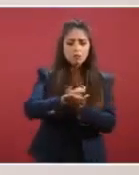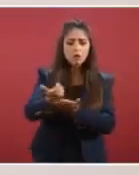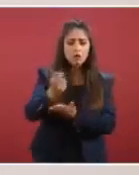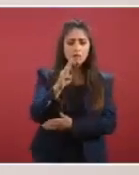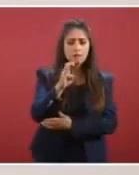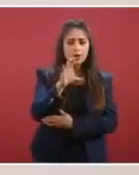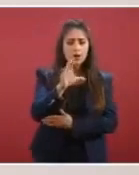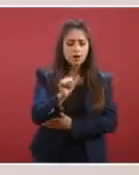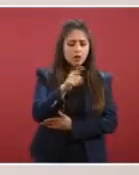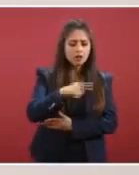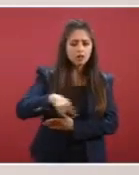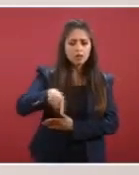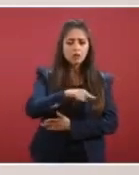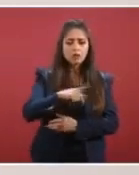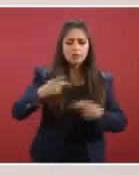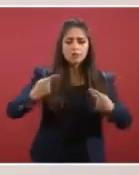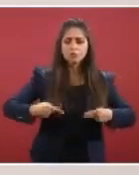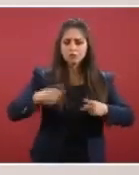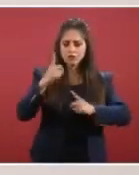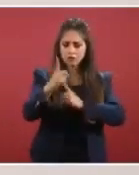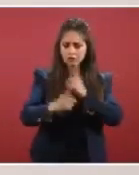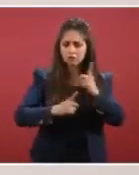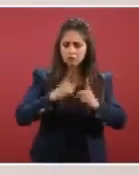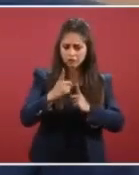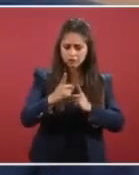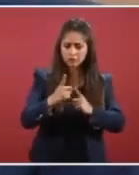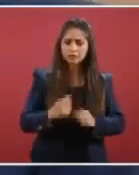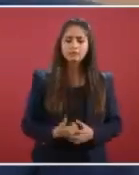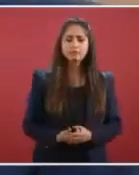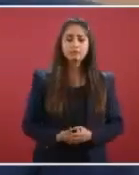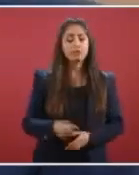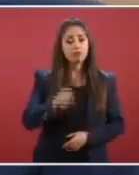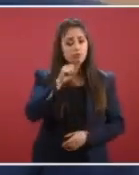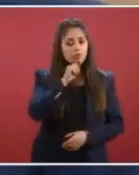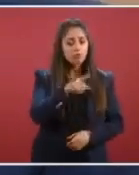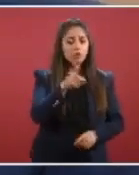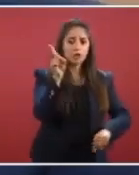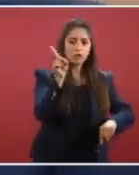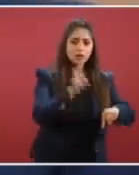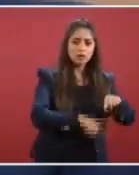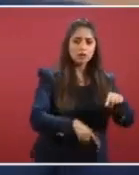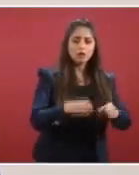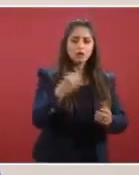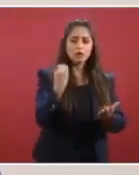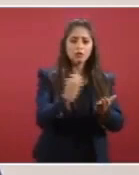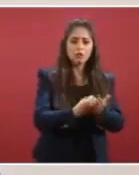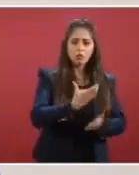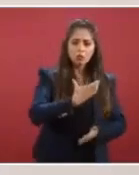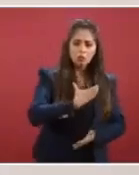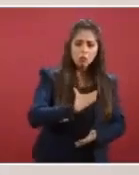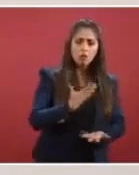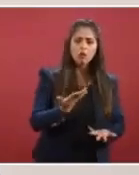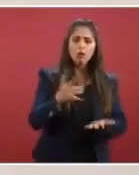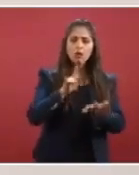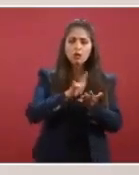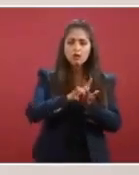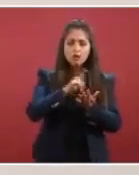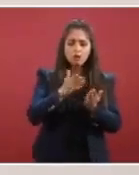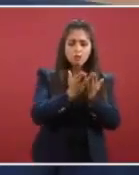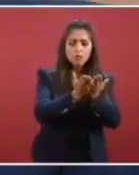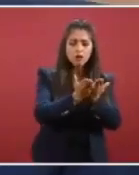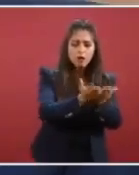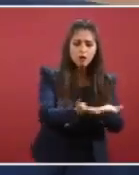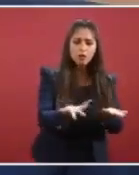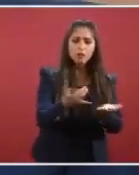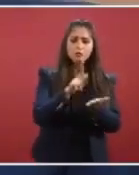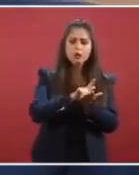deportistas, pero también joyas y yates y aviones,